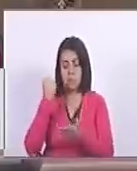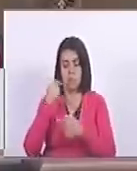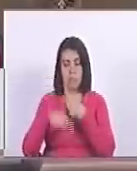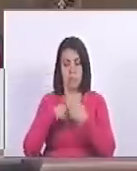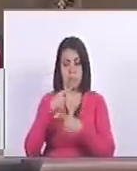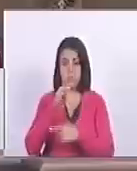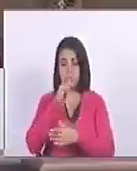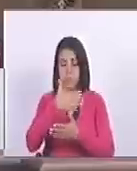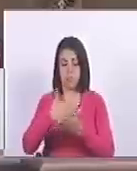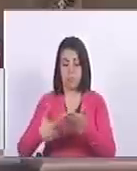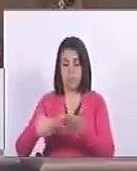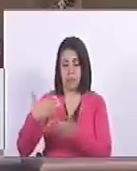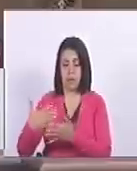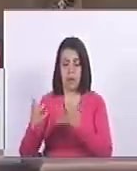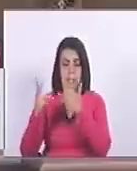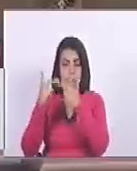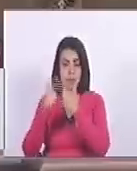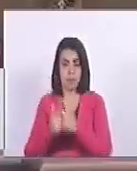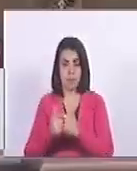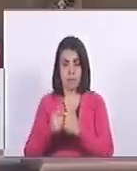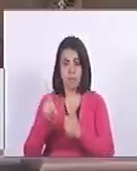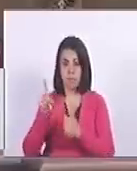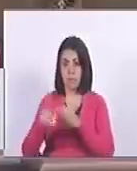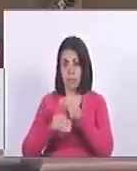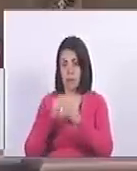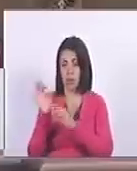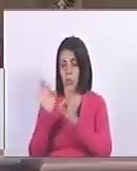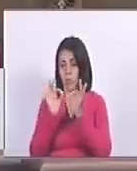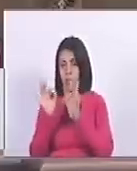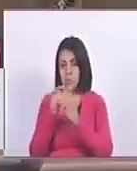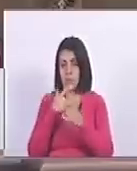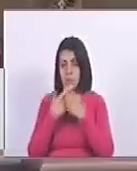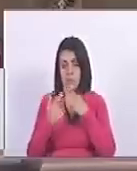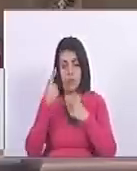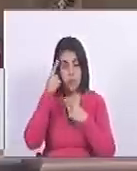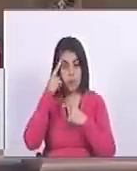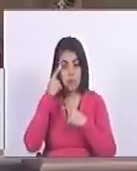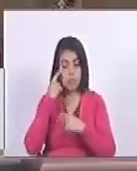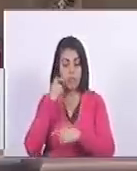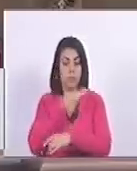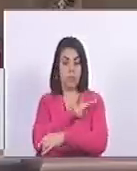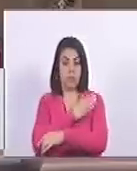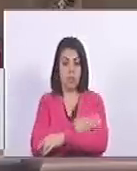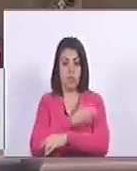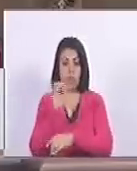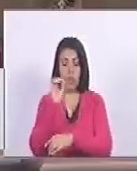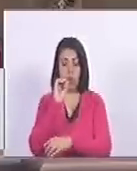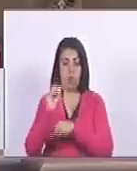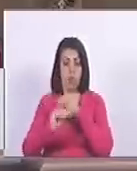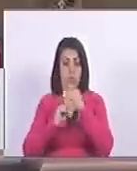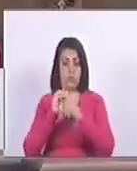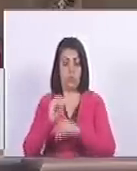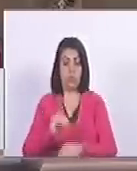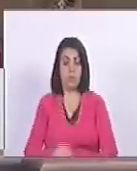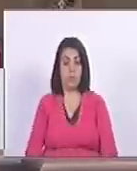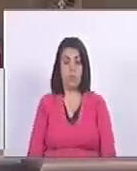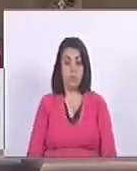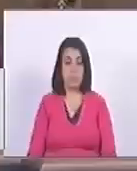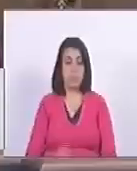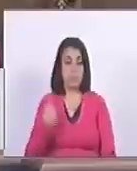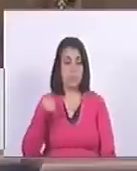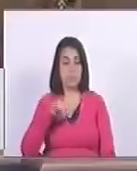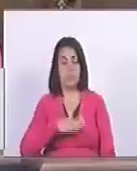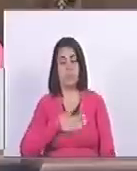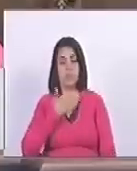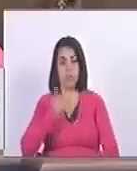de documentos que la administración estatal o municipal tenga en su poder o a los cuales tenga